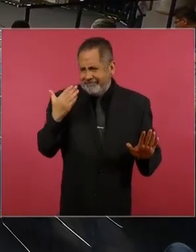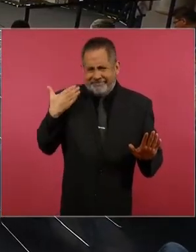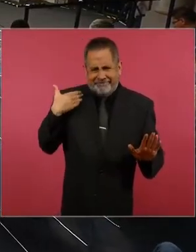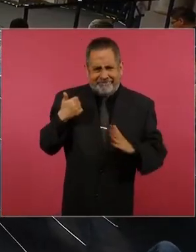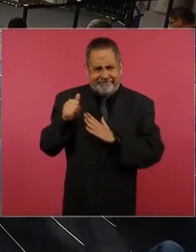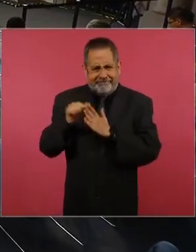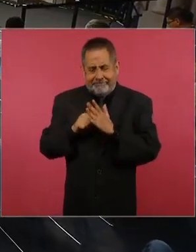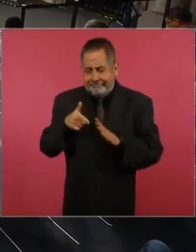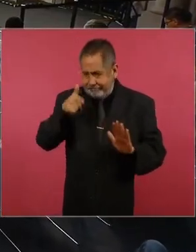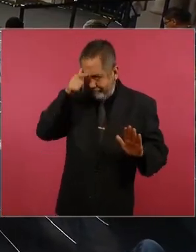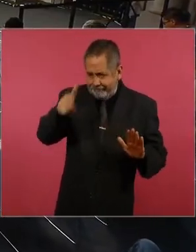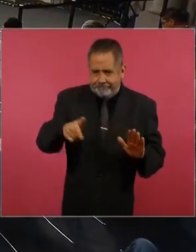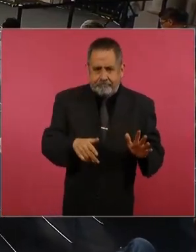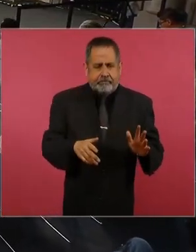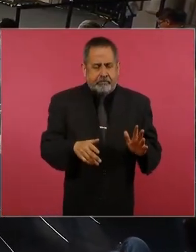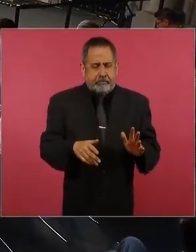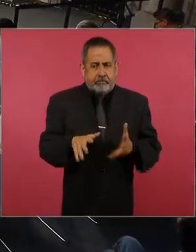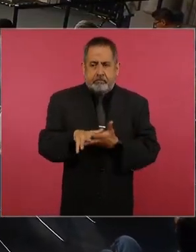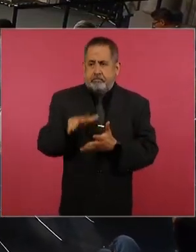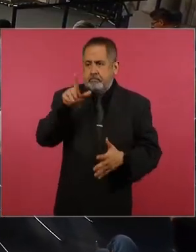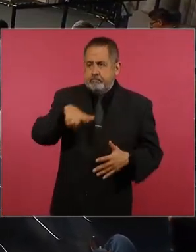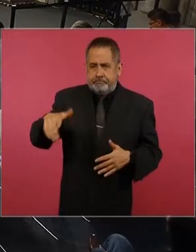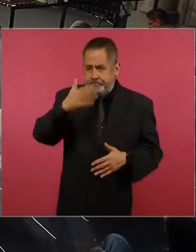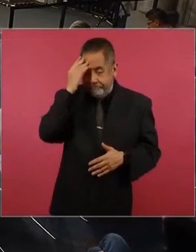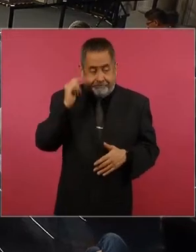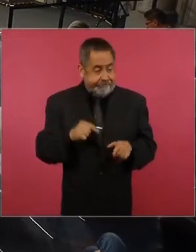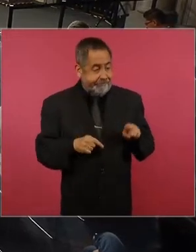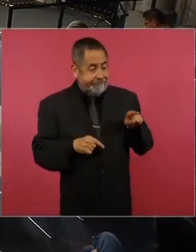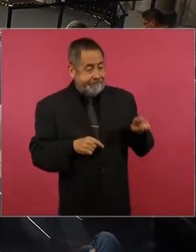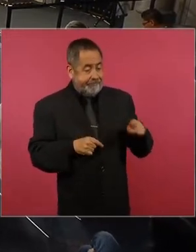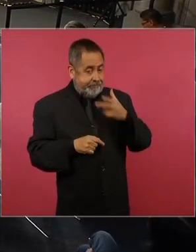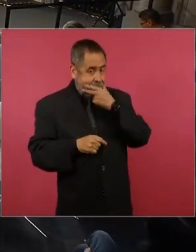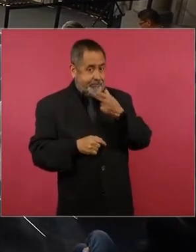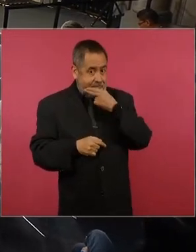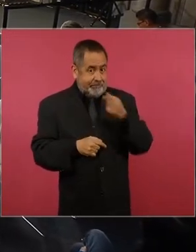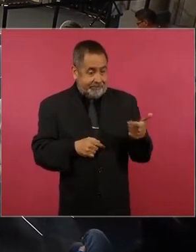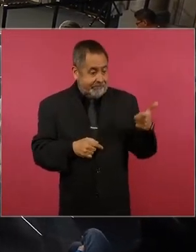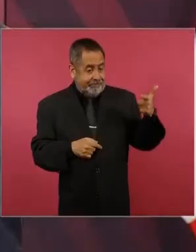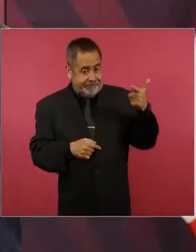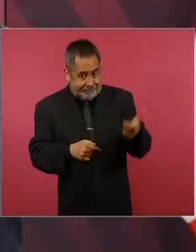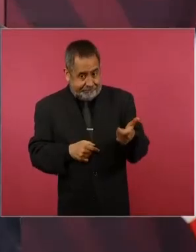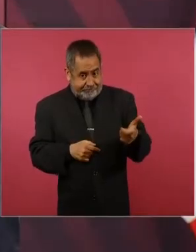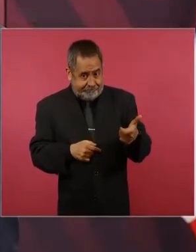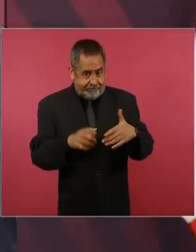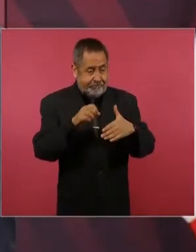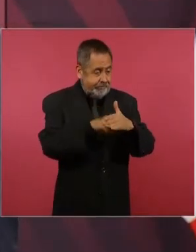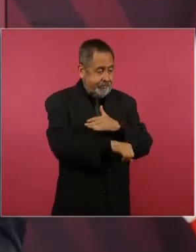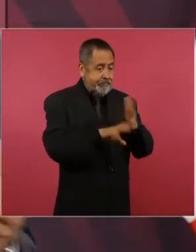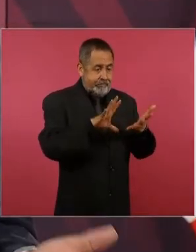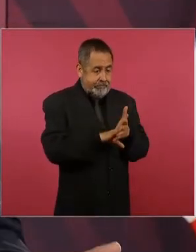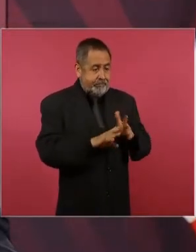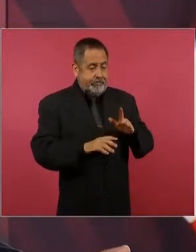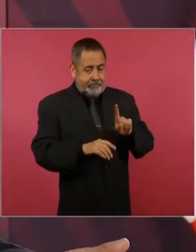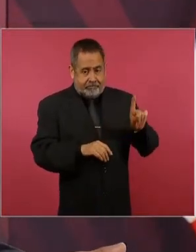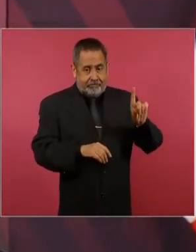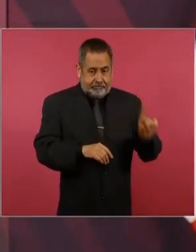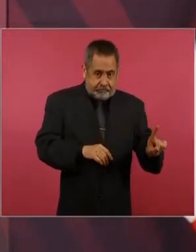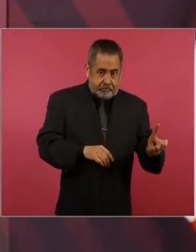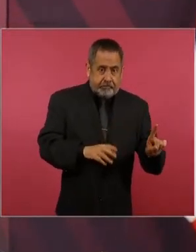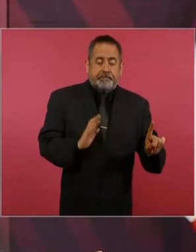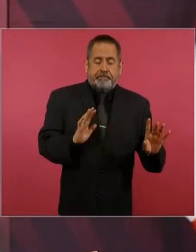6 meses y creo que la mayoría no sabíamos de que García